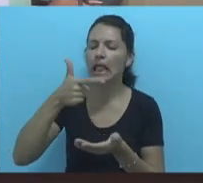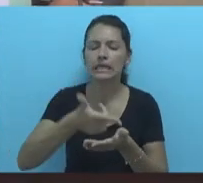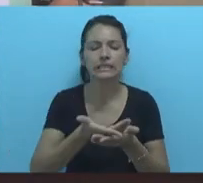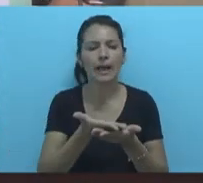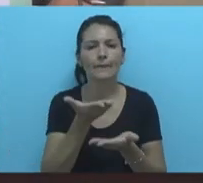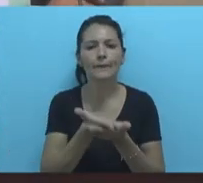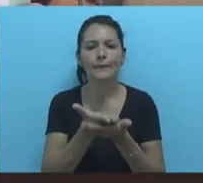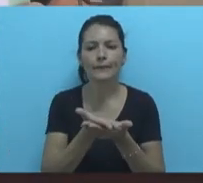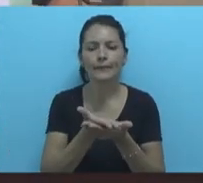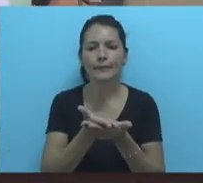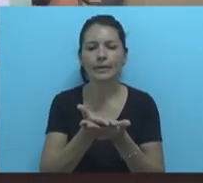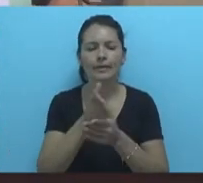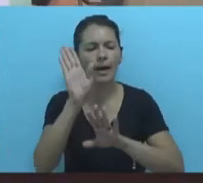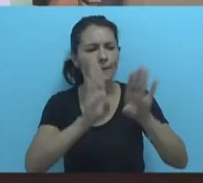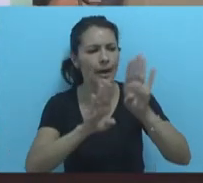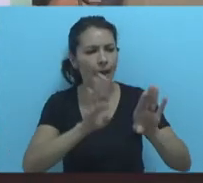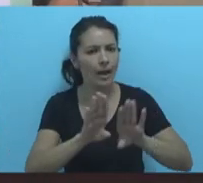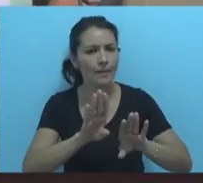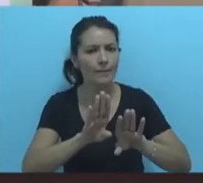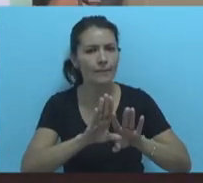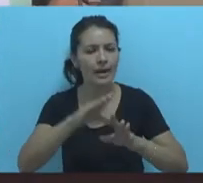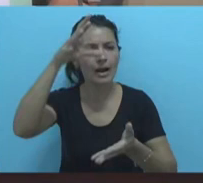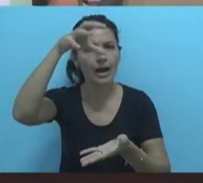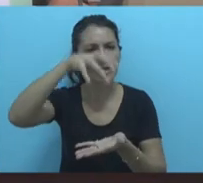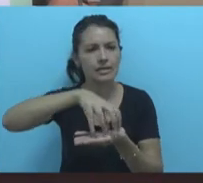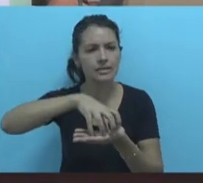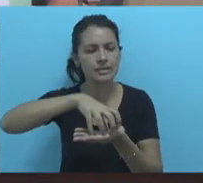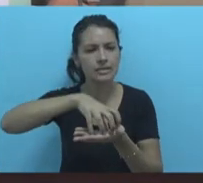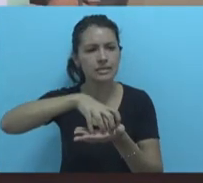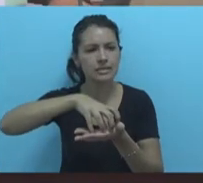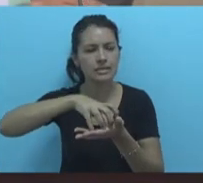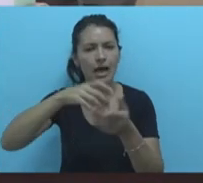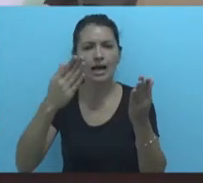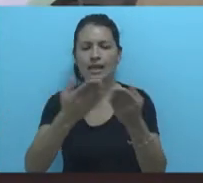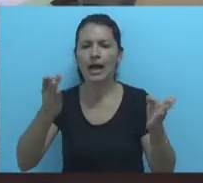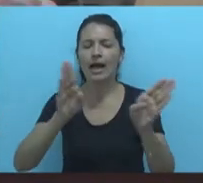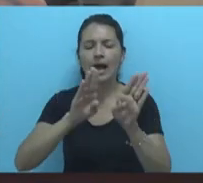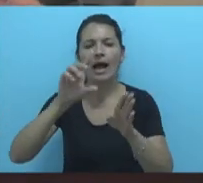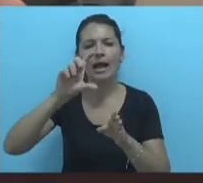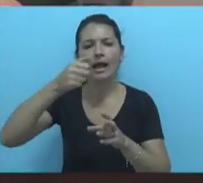optimizar el reacondicionamiento de manera urgente la sala donde funciona la Cámara Gesell de la Ciudad de Reconquista.